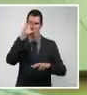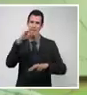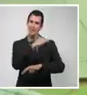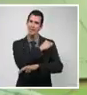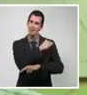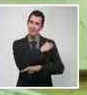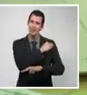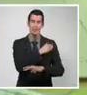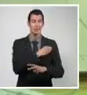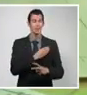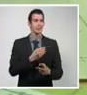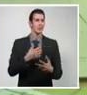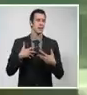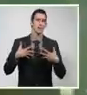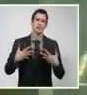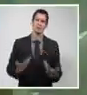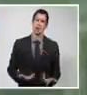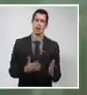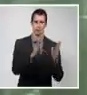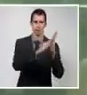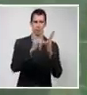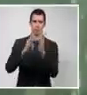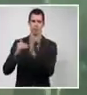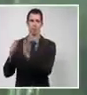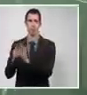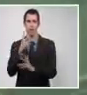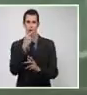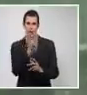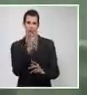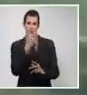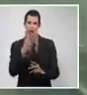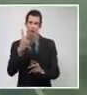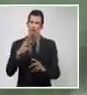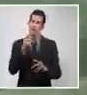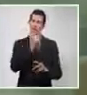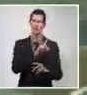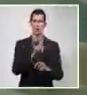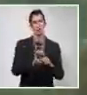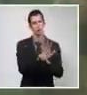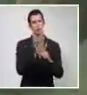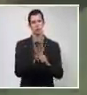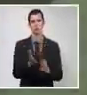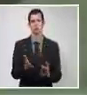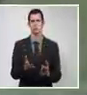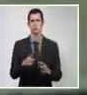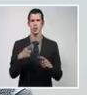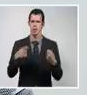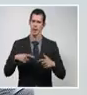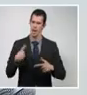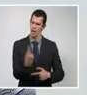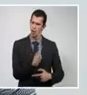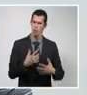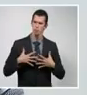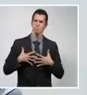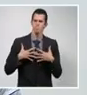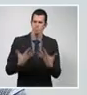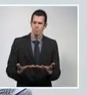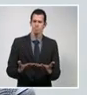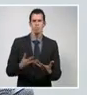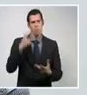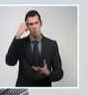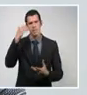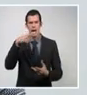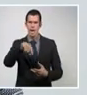contagiosa enfermedad en horas de tensión y entrega, pero se trata también de seres humanos. En sentido general,